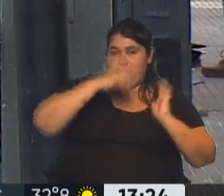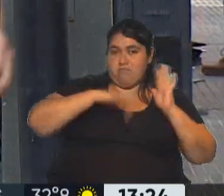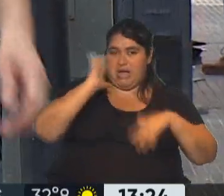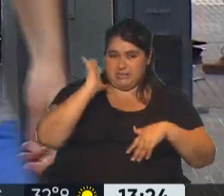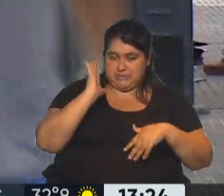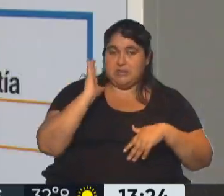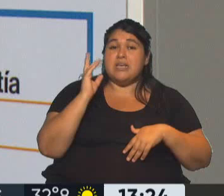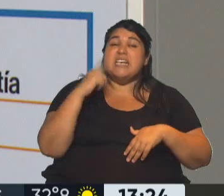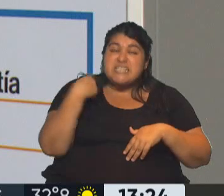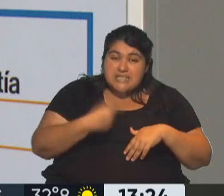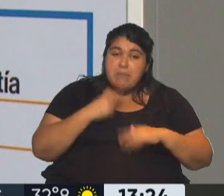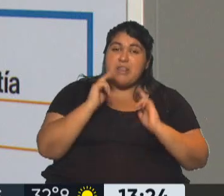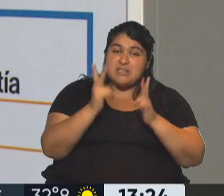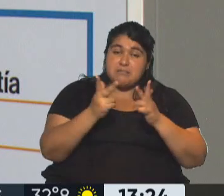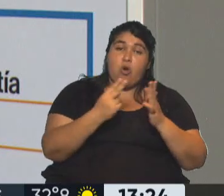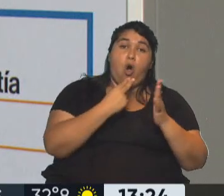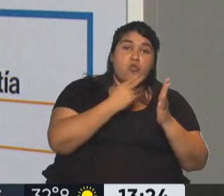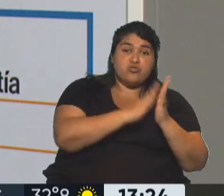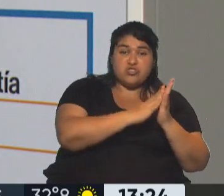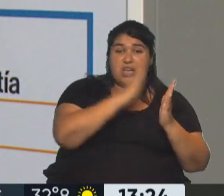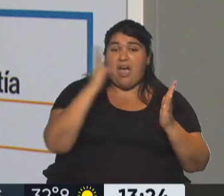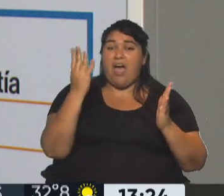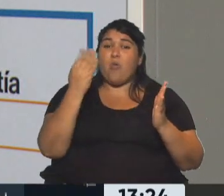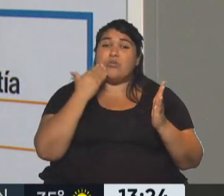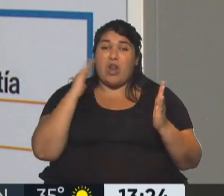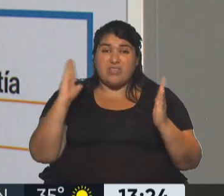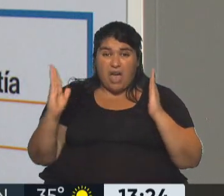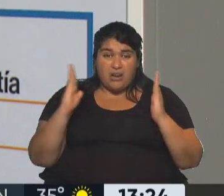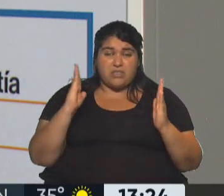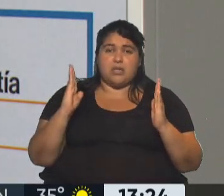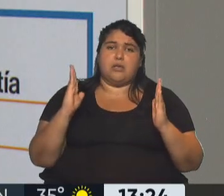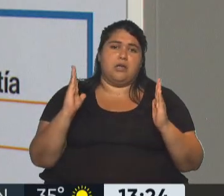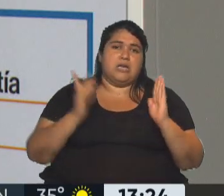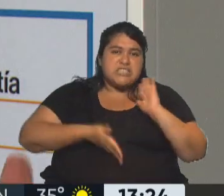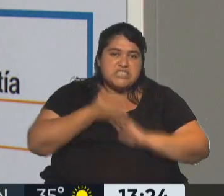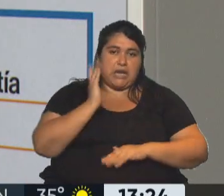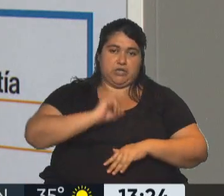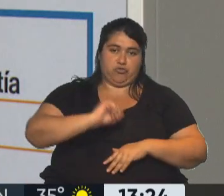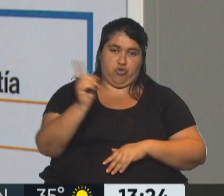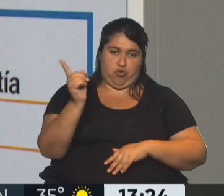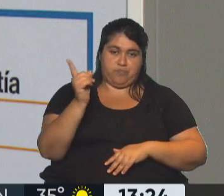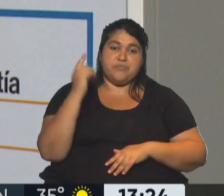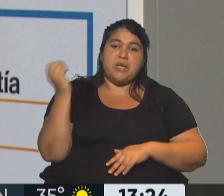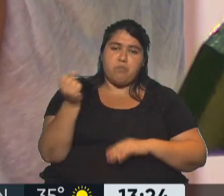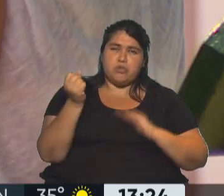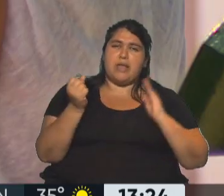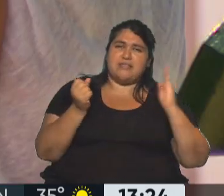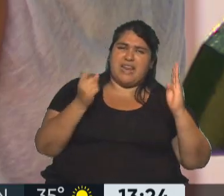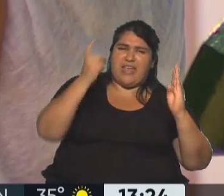entre las 11 de la mañana y las 4 de la tarde, no salir y exponernos al sol. Ahora deberíamos extenderlo quizás a las 10 de la mañana y las 5 de la tarde por lo menos.